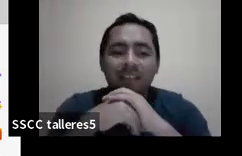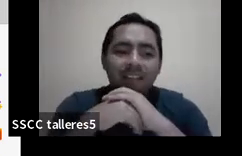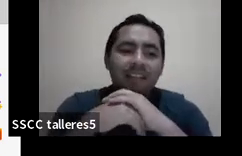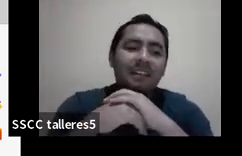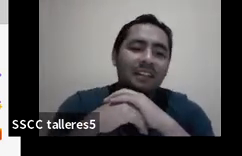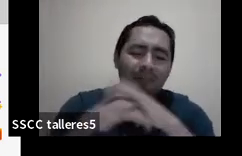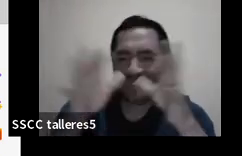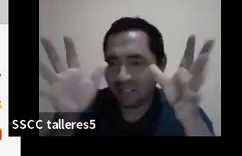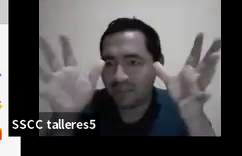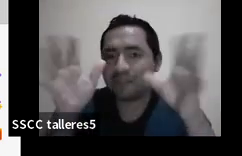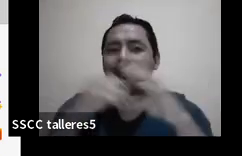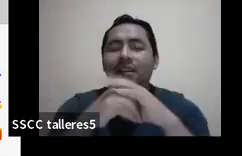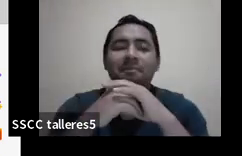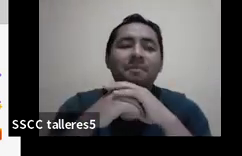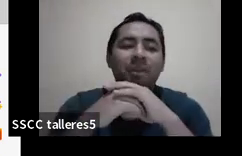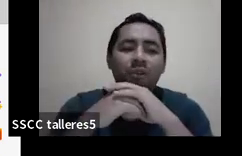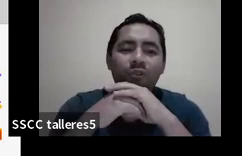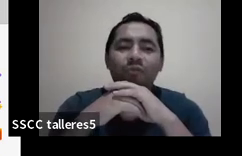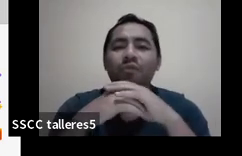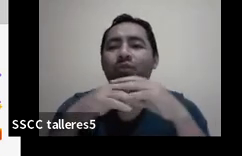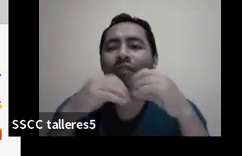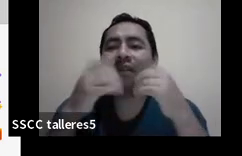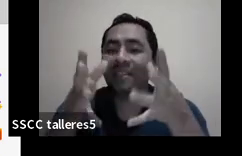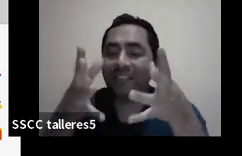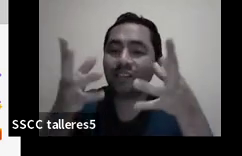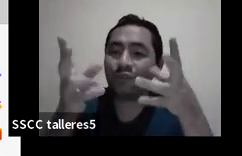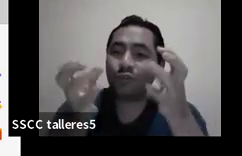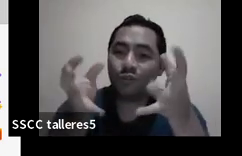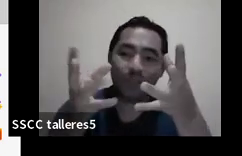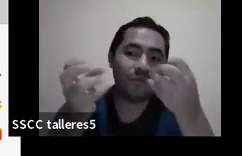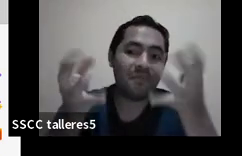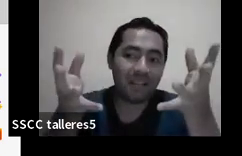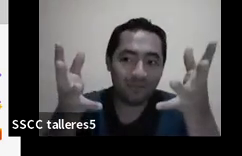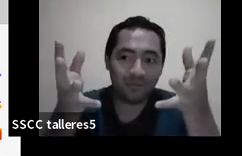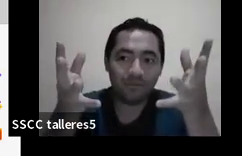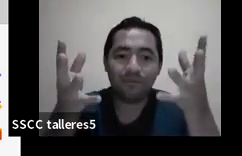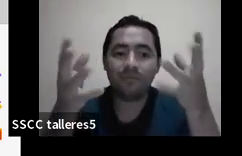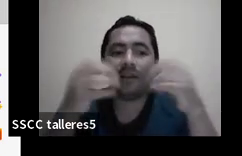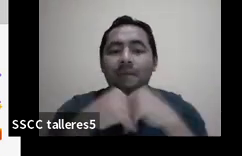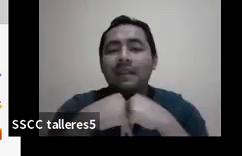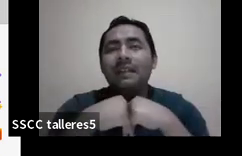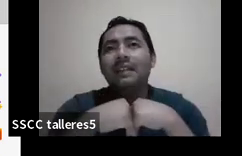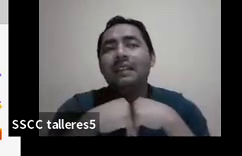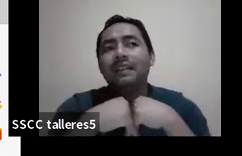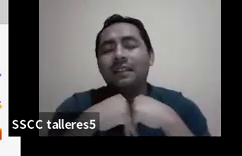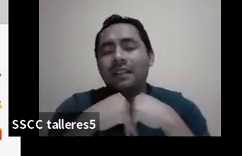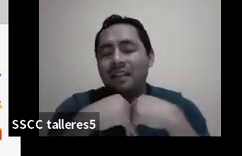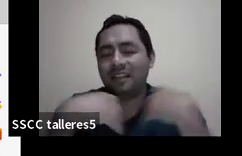ya está. Ya, está bien, ya. Pero lengua de señas no solo es mover manos, ya.